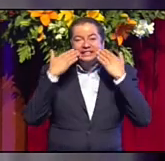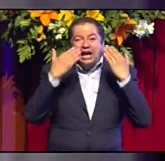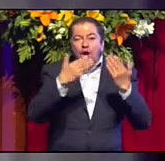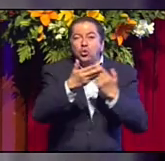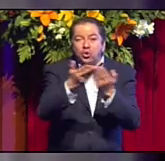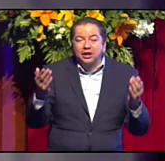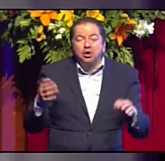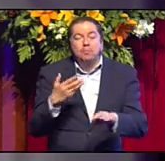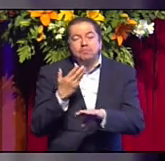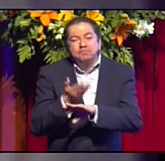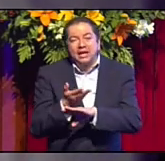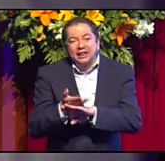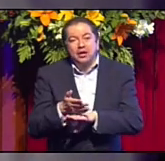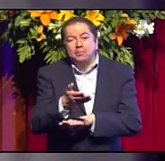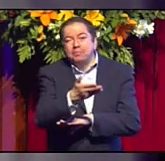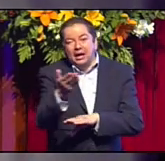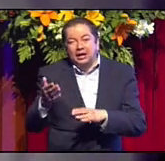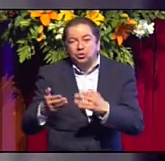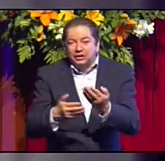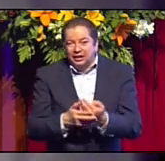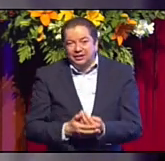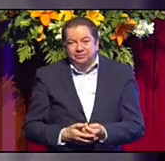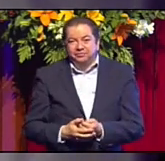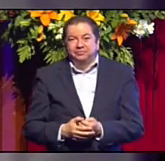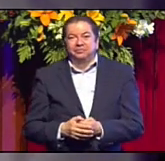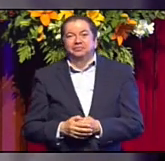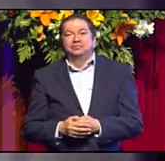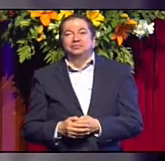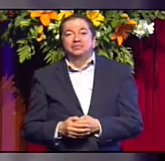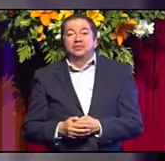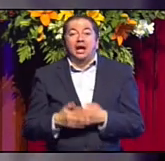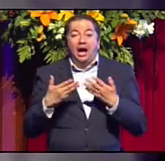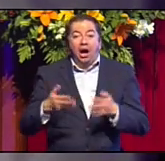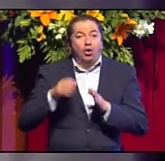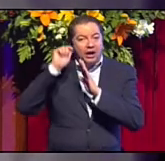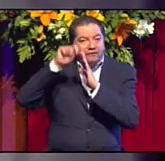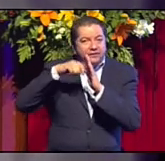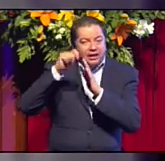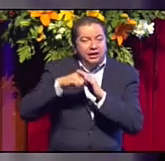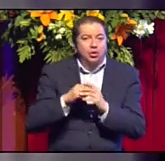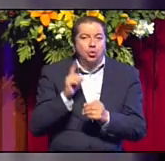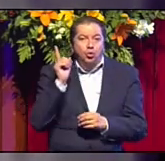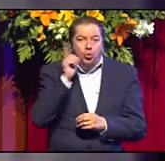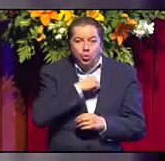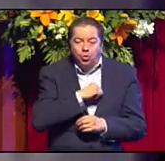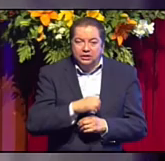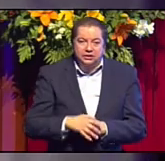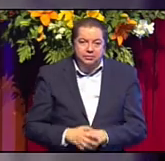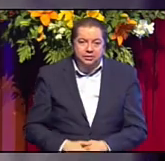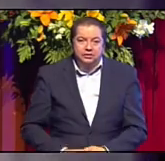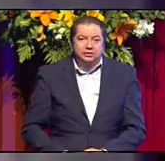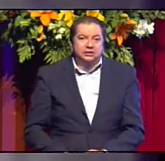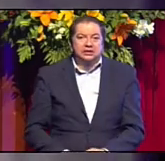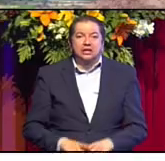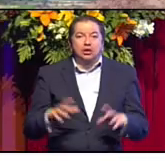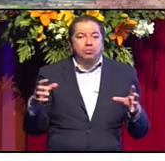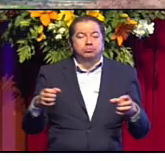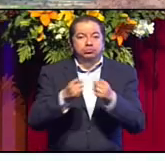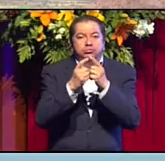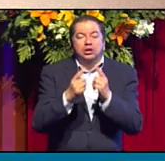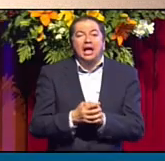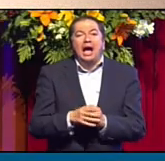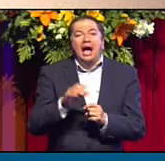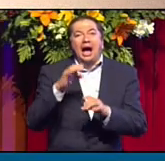presidenta, que me lo pidió enfáticamente que se lo hiciera llegar a ustedes. Vamos con un video para terminar con la última lámina, que es Cumbre Mundial de